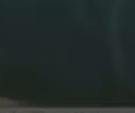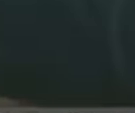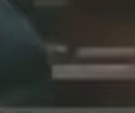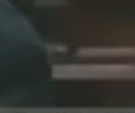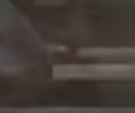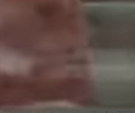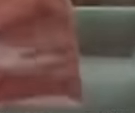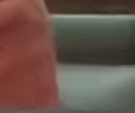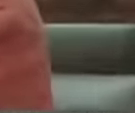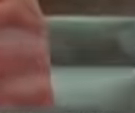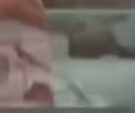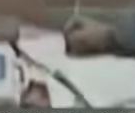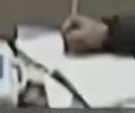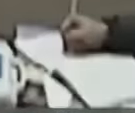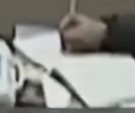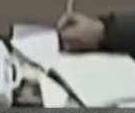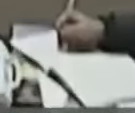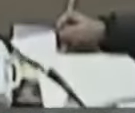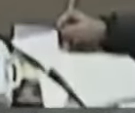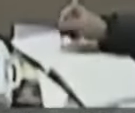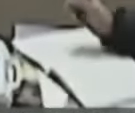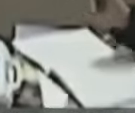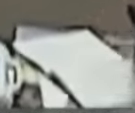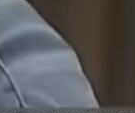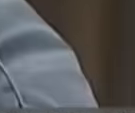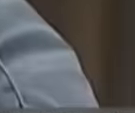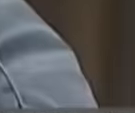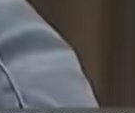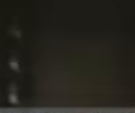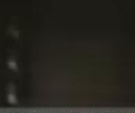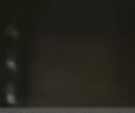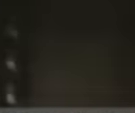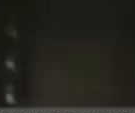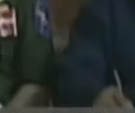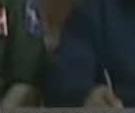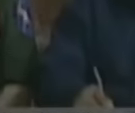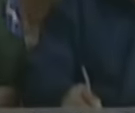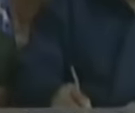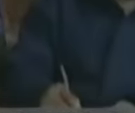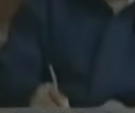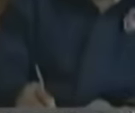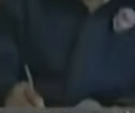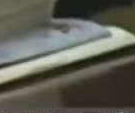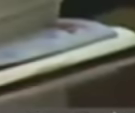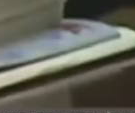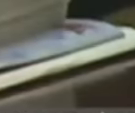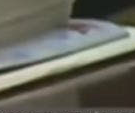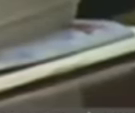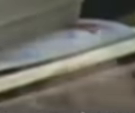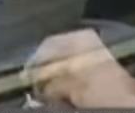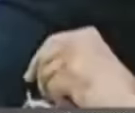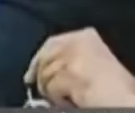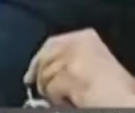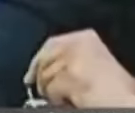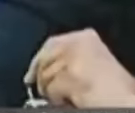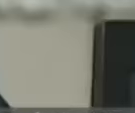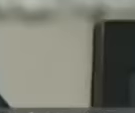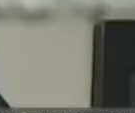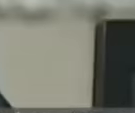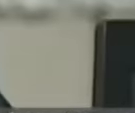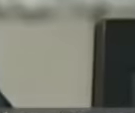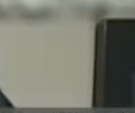una orden. El Estado social de derecho y de justicia. Una economía comunal. Entonces, es parte del